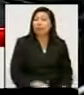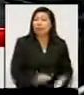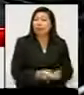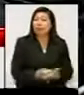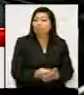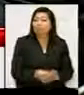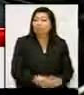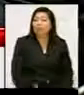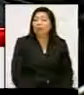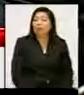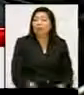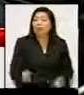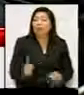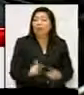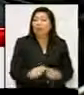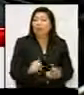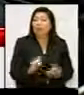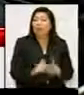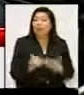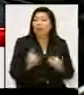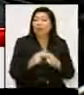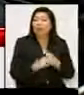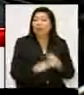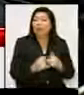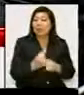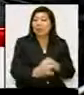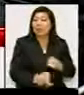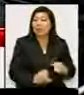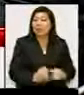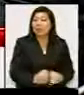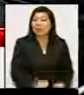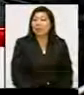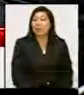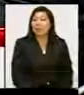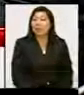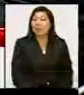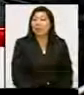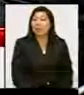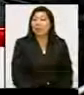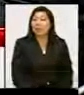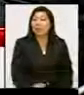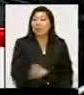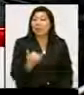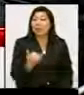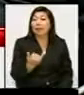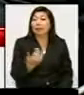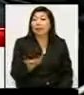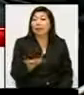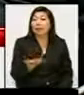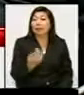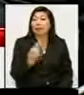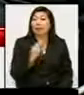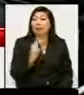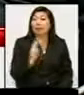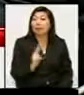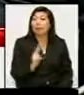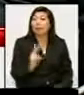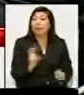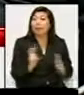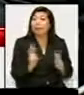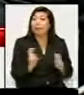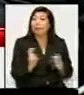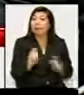precios hacia los consumidores nacionales e internacionales. Y eso nos refleja un tema.